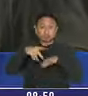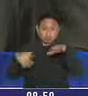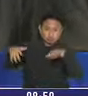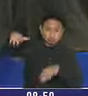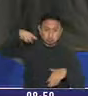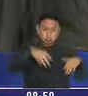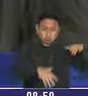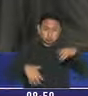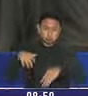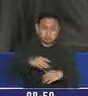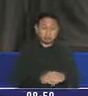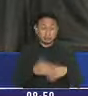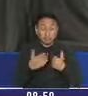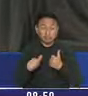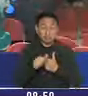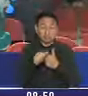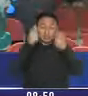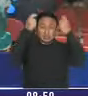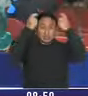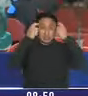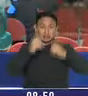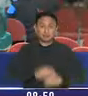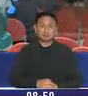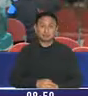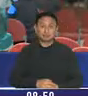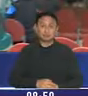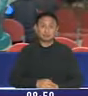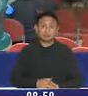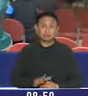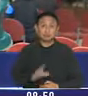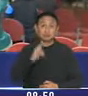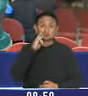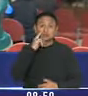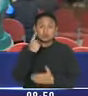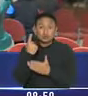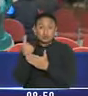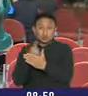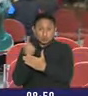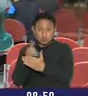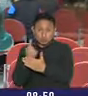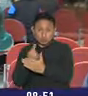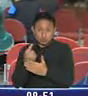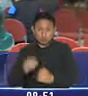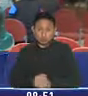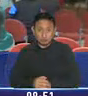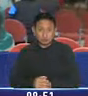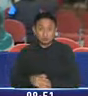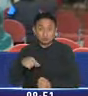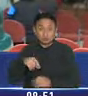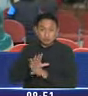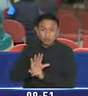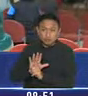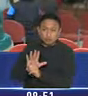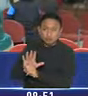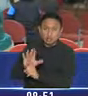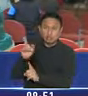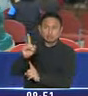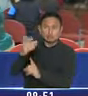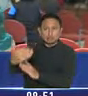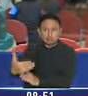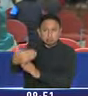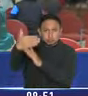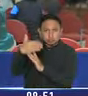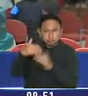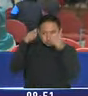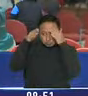se graduará de la universidad. Esos niños con autismo deberían de no ser rechazados, deberían ser tomados en